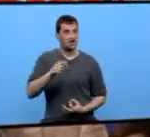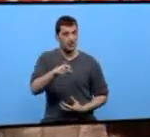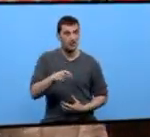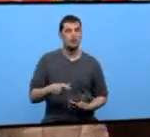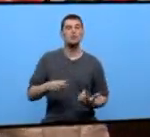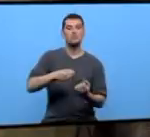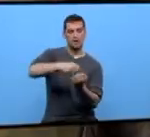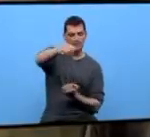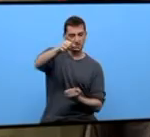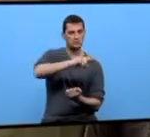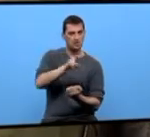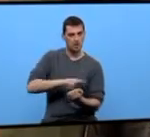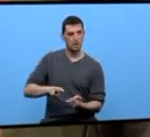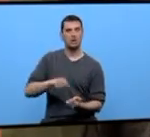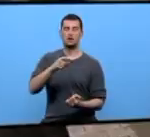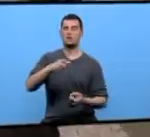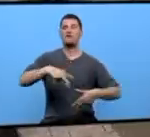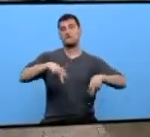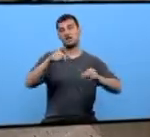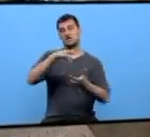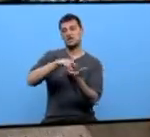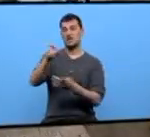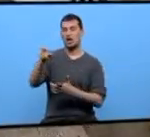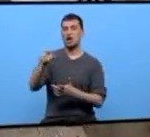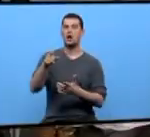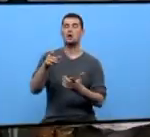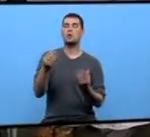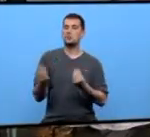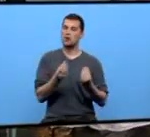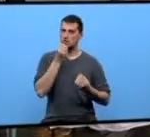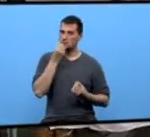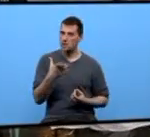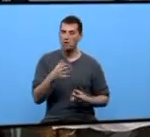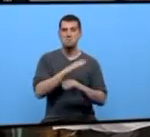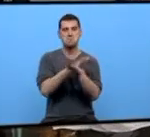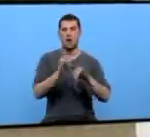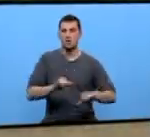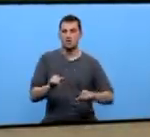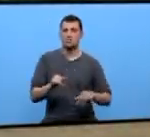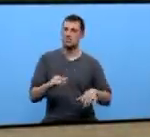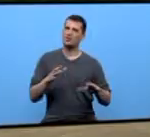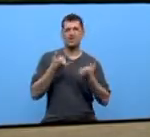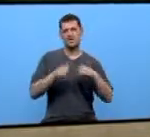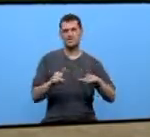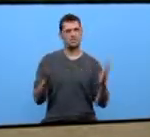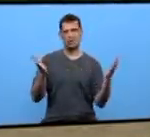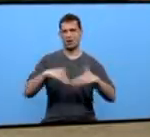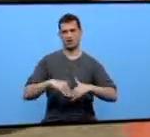de manifestos concluiu unha xornada na que reinou o bo ambiente, malia que pouco houbo que celebrar.